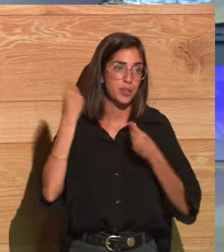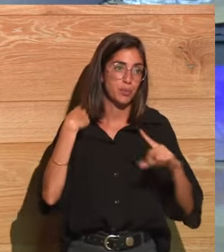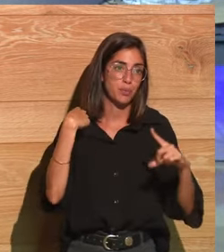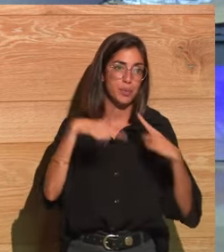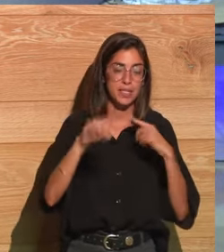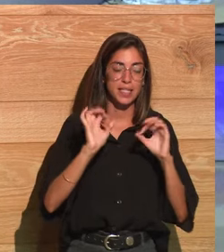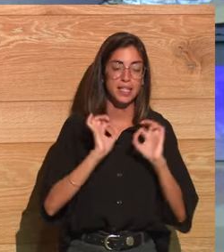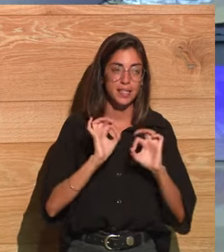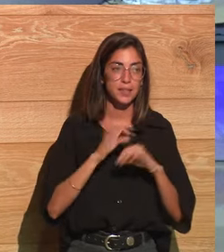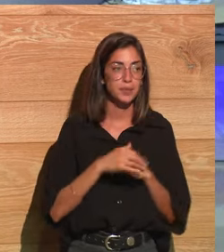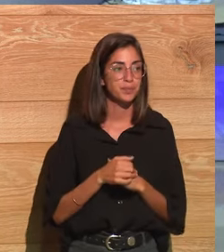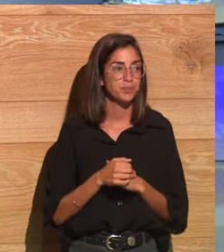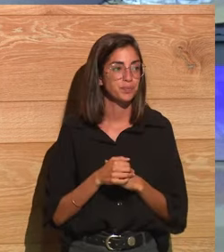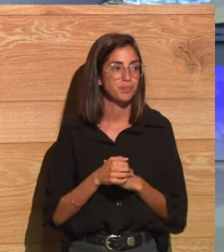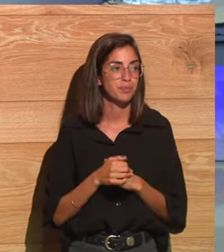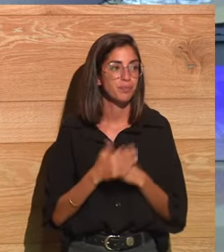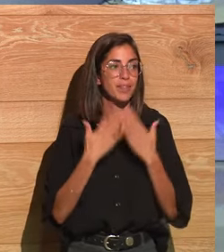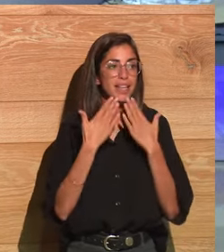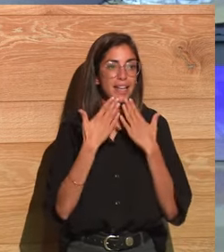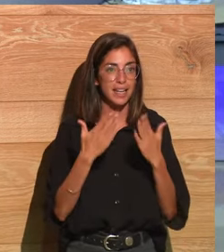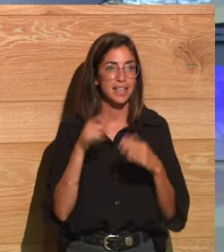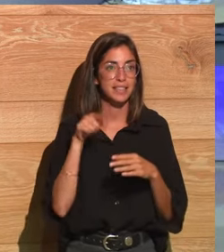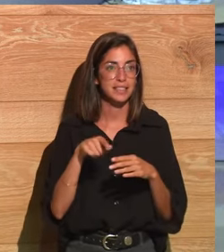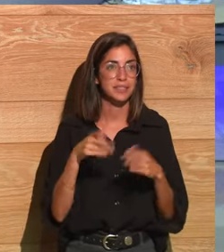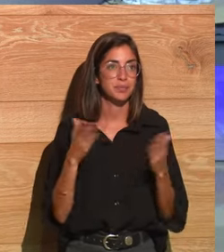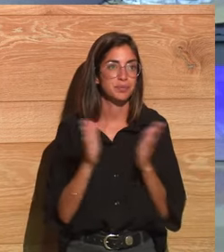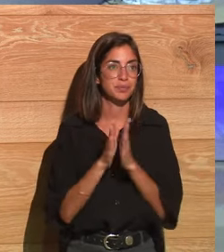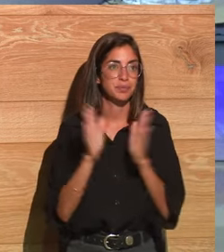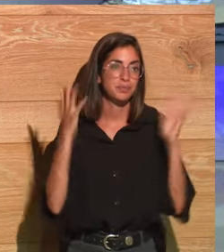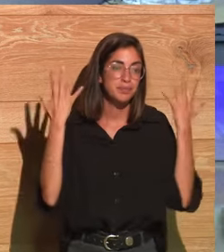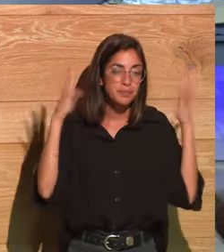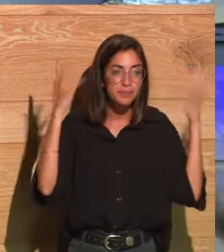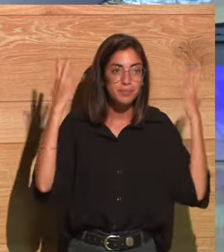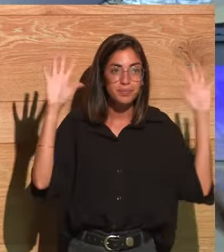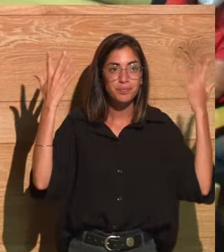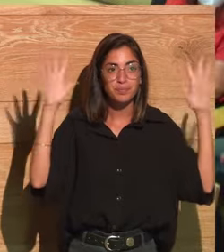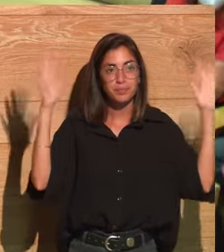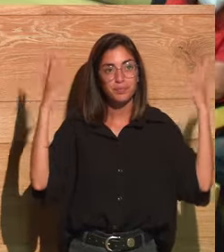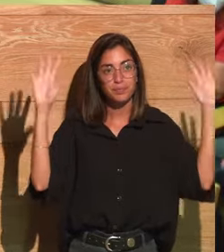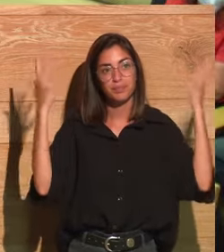mensaje también. Gracias a ti. Muchas gracias, María. Gracias.